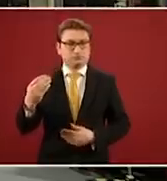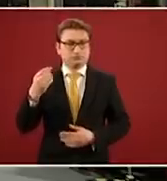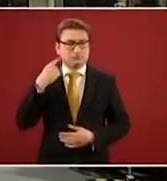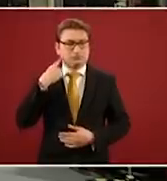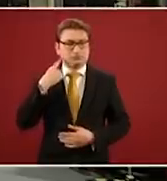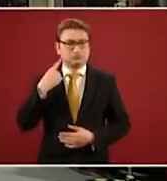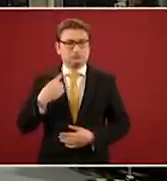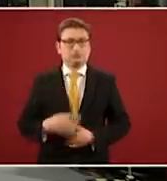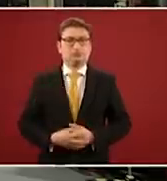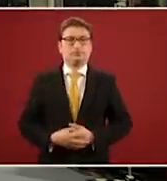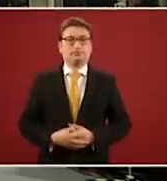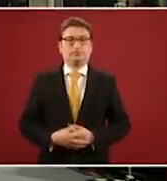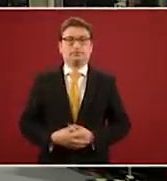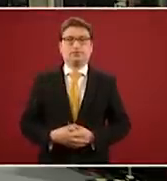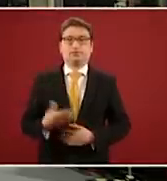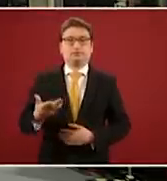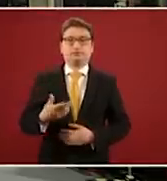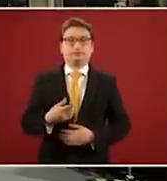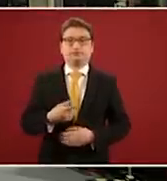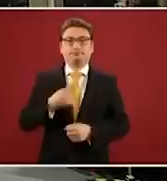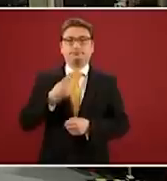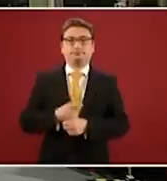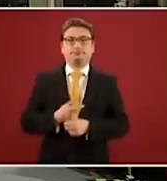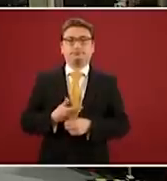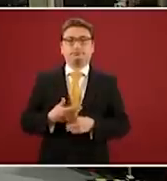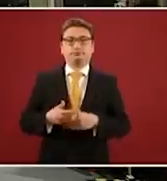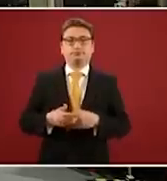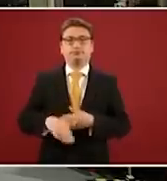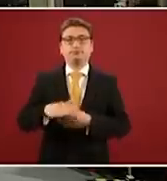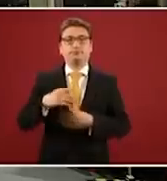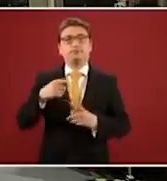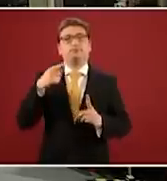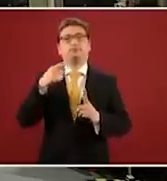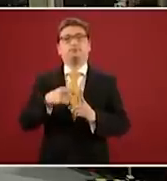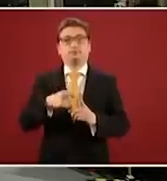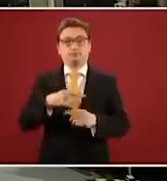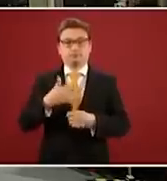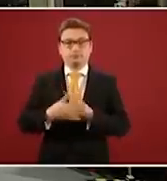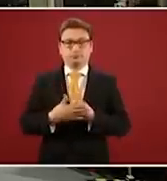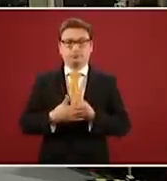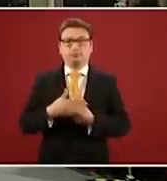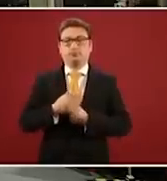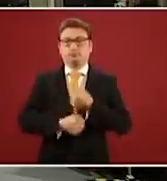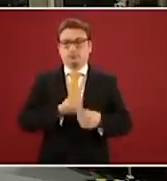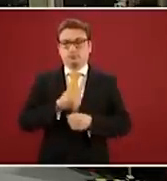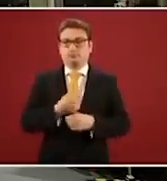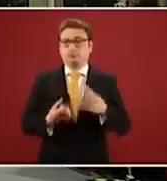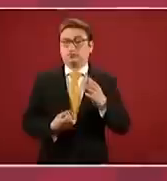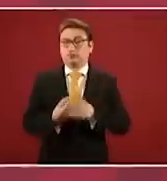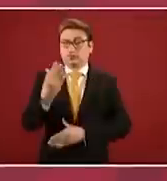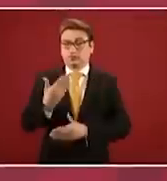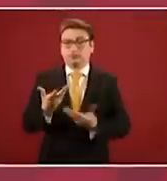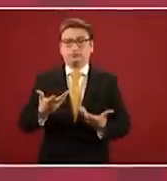Bueno, lo primero de propósitos para el año nuevo